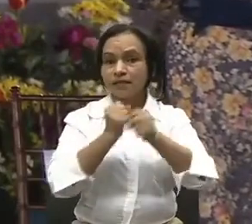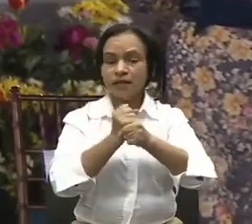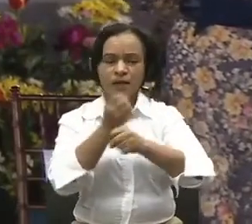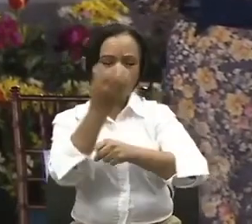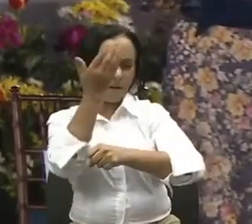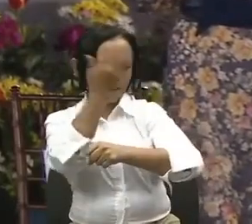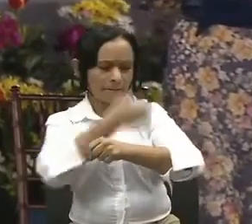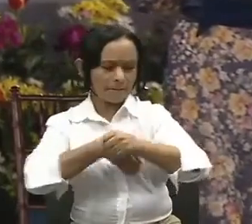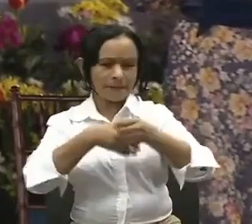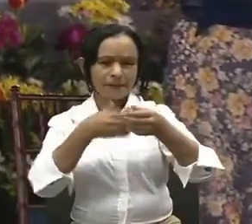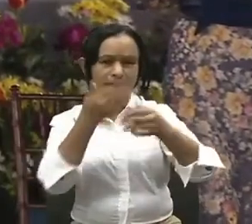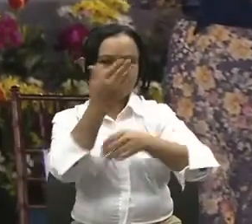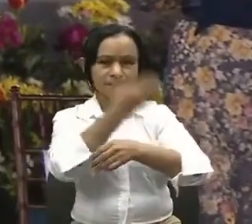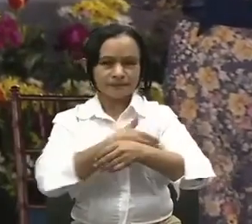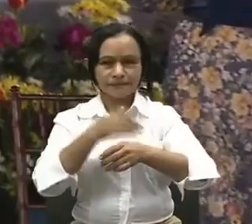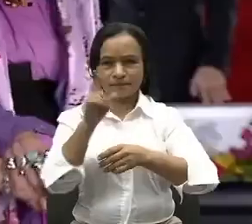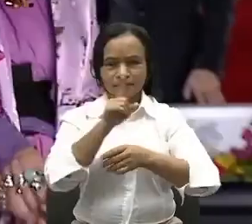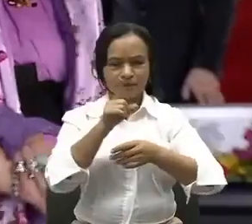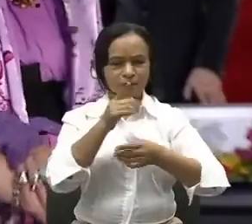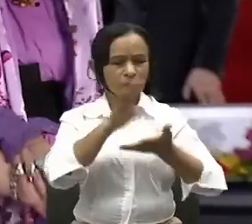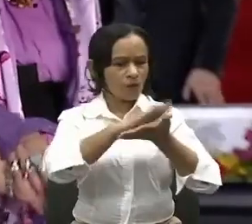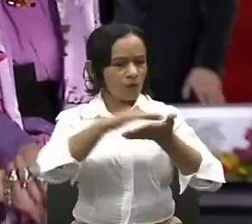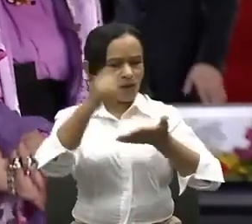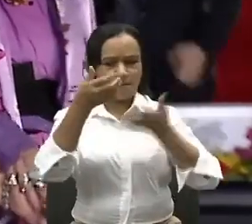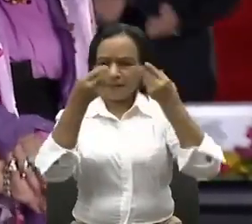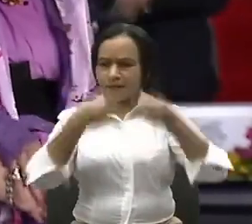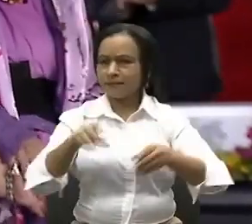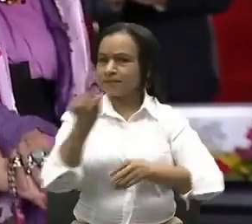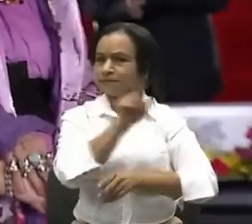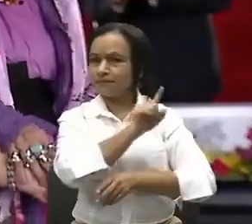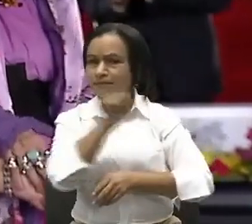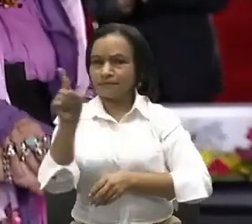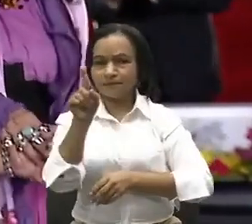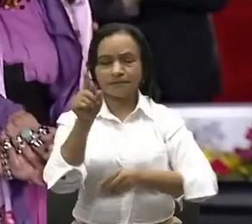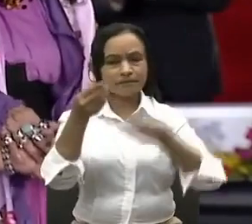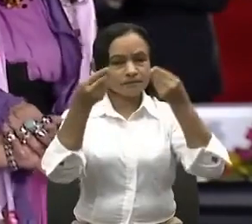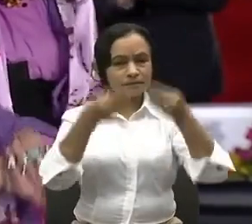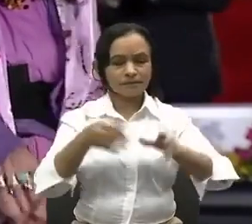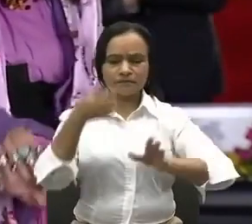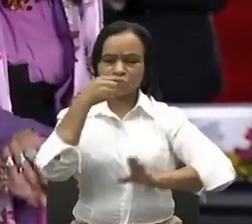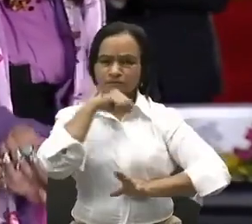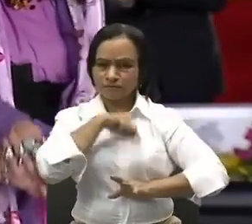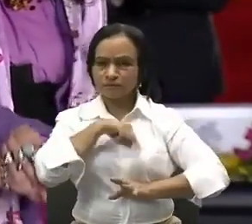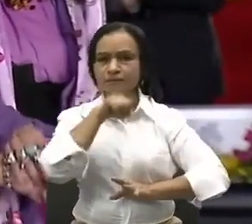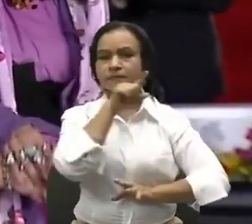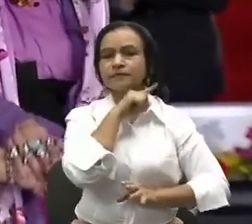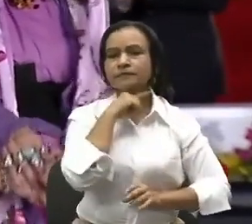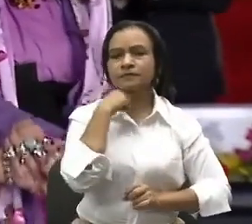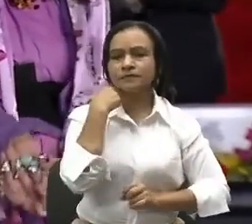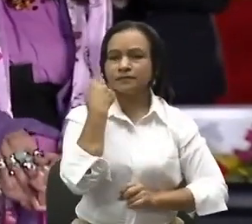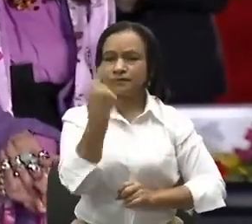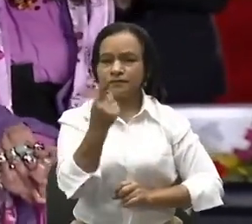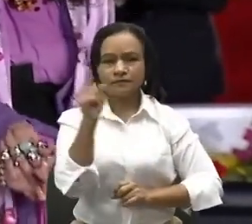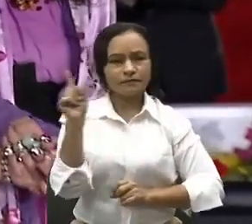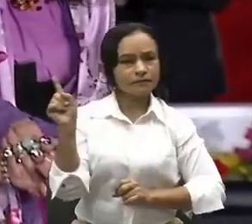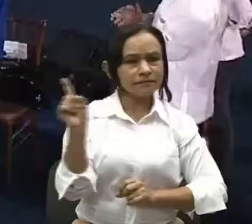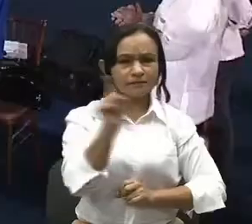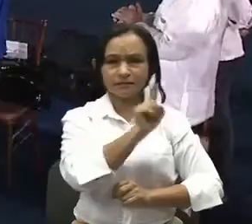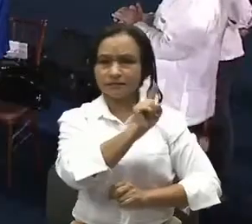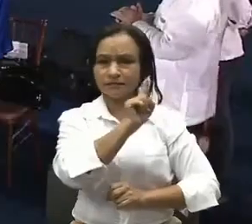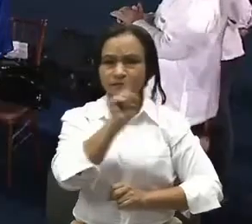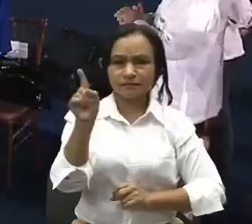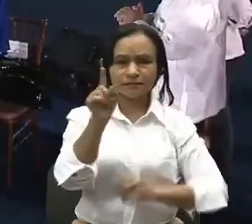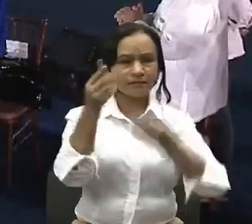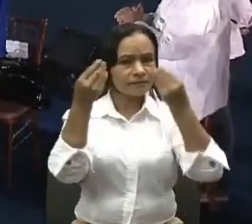brazo. Pero no perdió su alma, perdió su conciencia, no